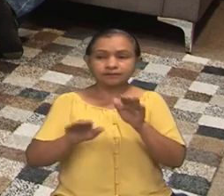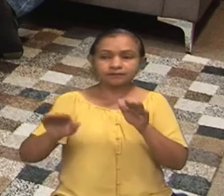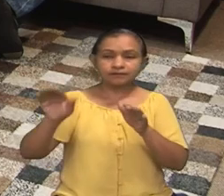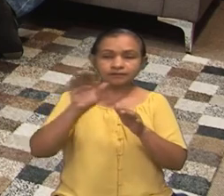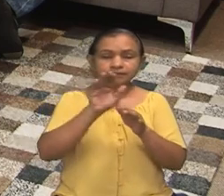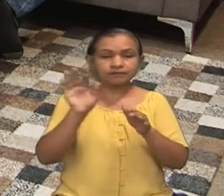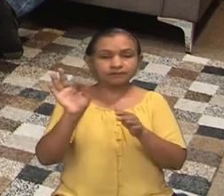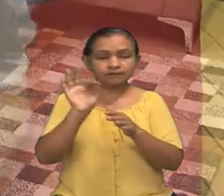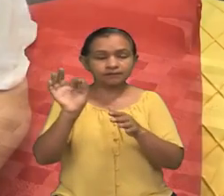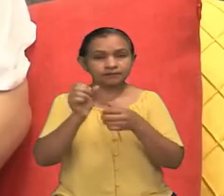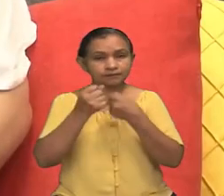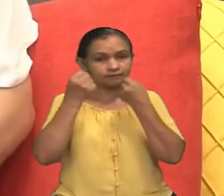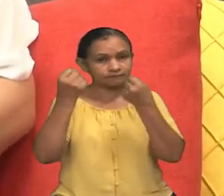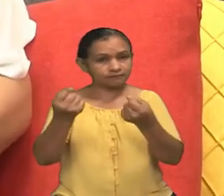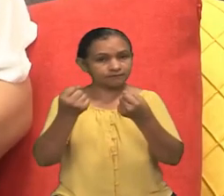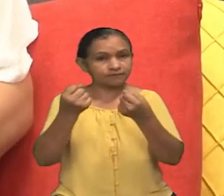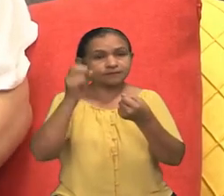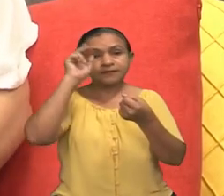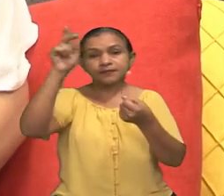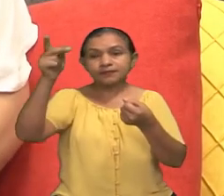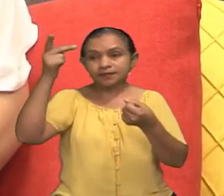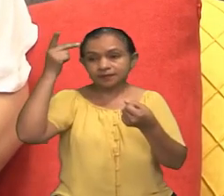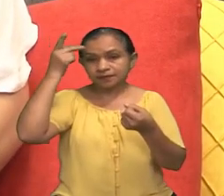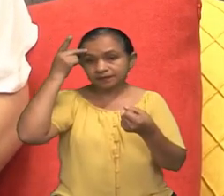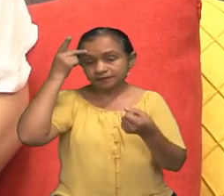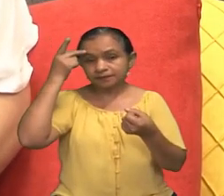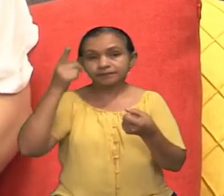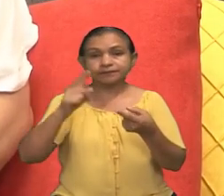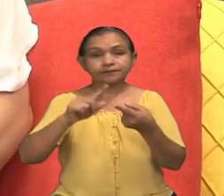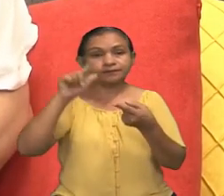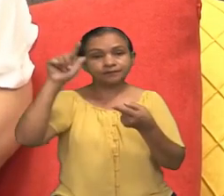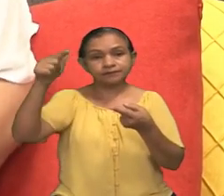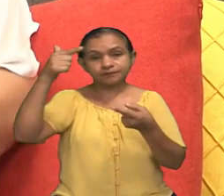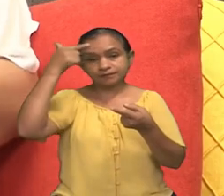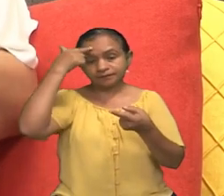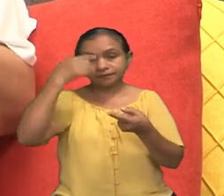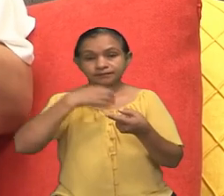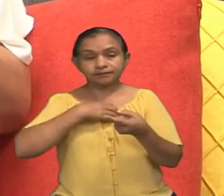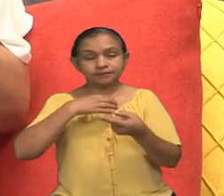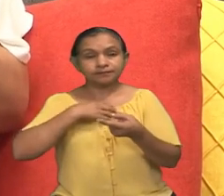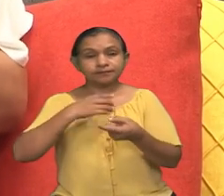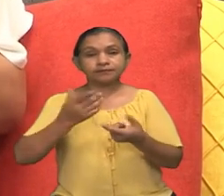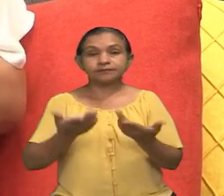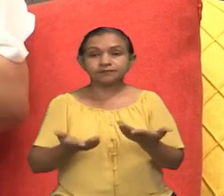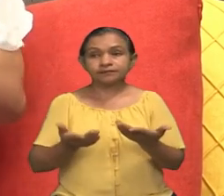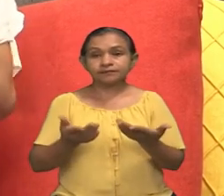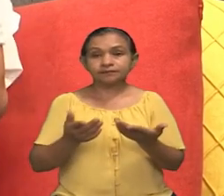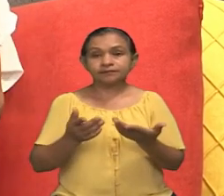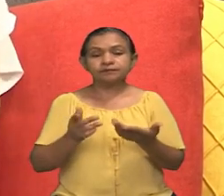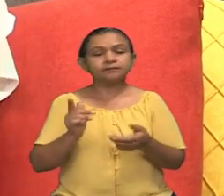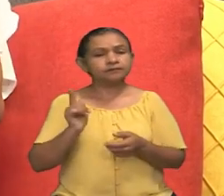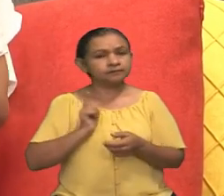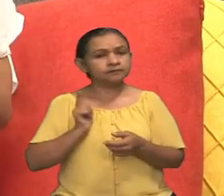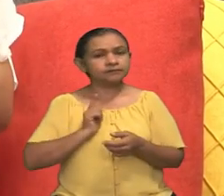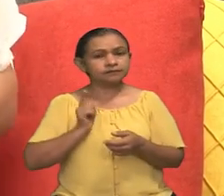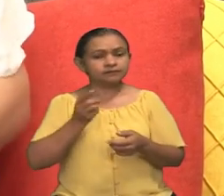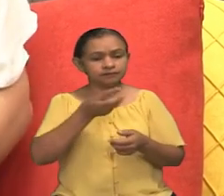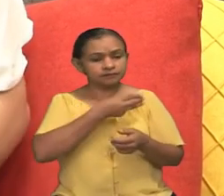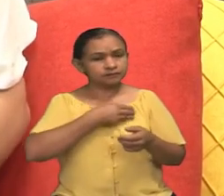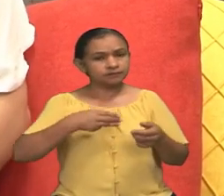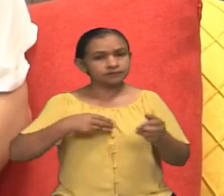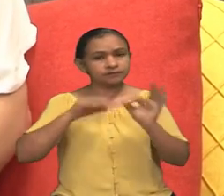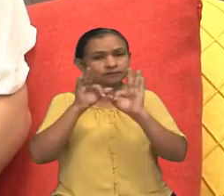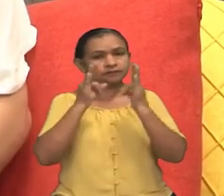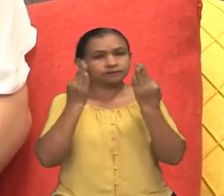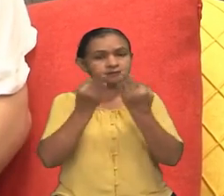de esa fortaleza política del gobierno, nosotros tenemos la atención